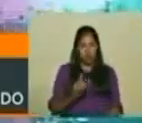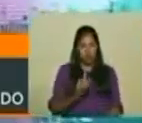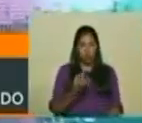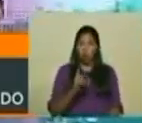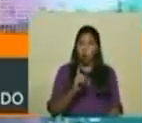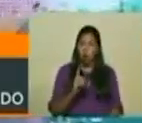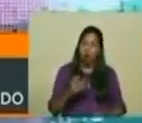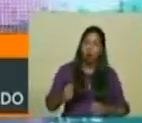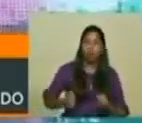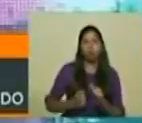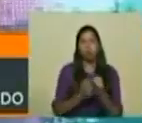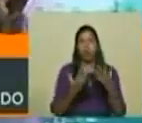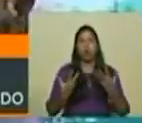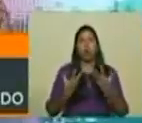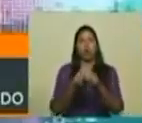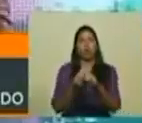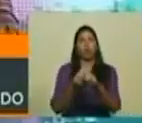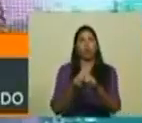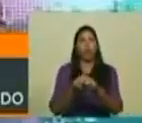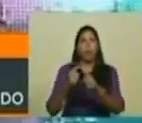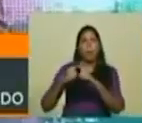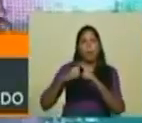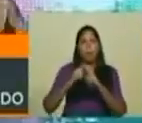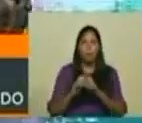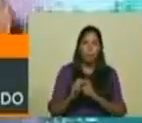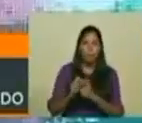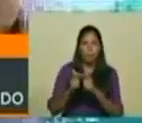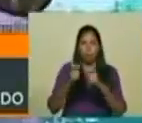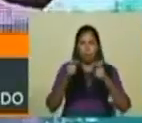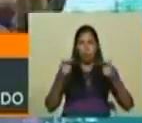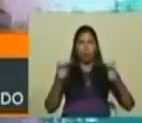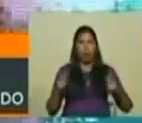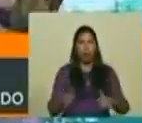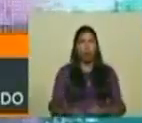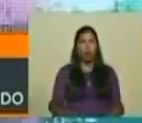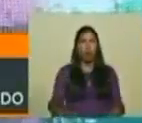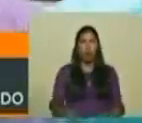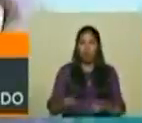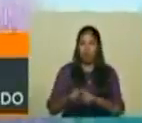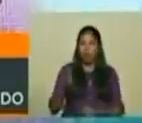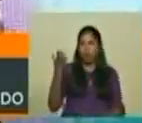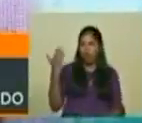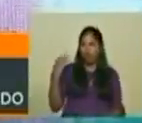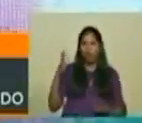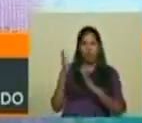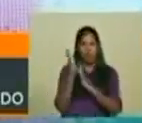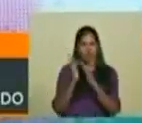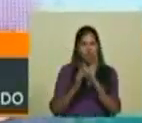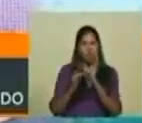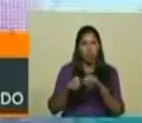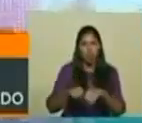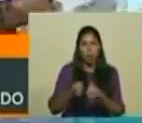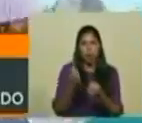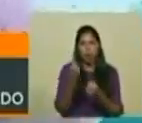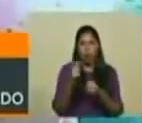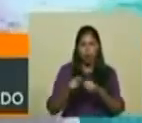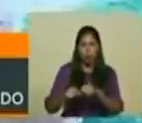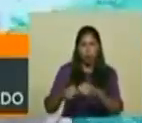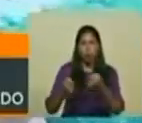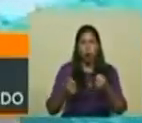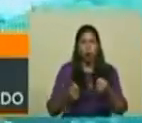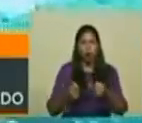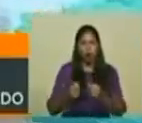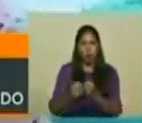milagro de la multiplicación de panes y peces, de vida, de esperanza y de victoria para la patria. Así que